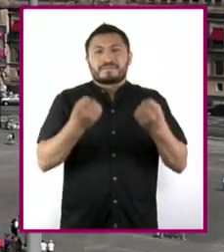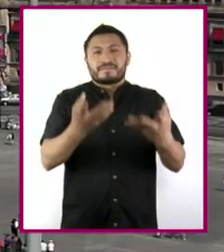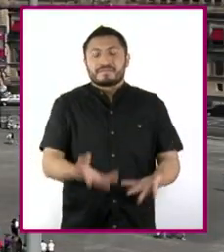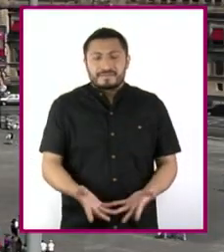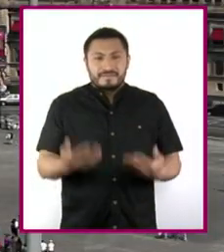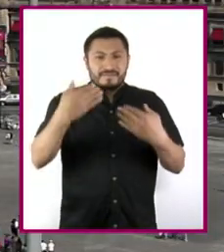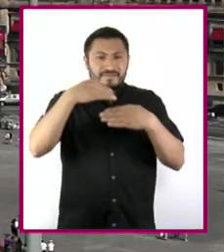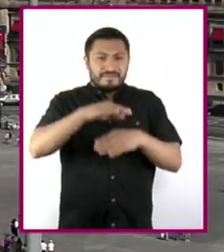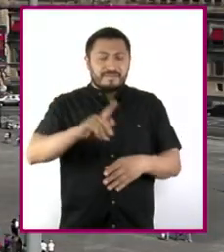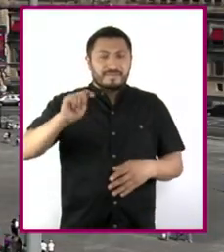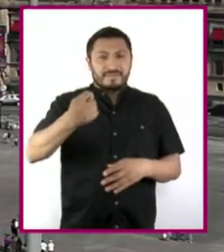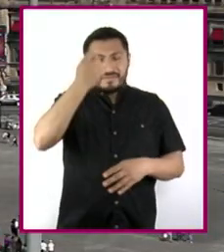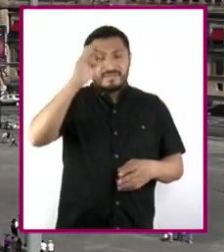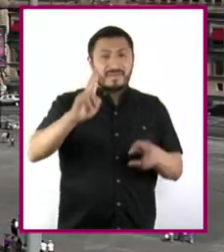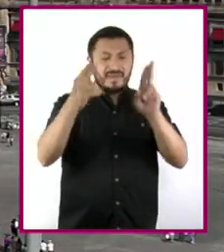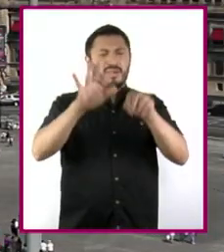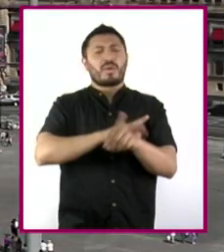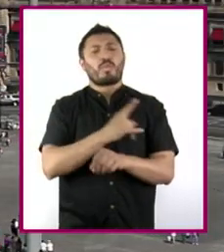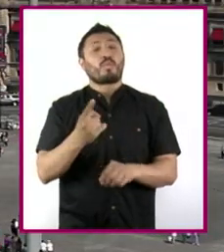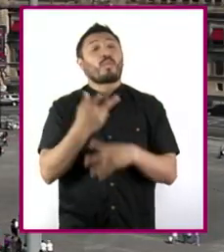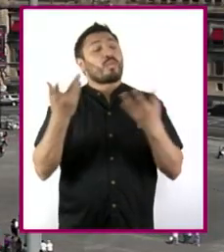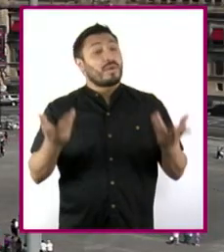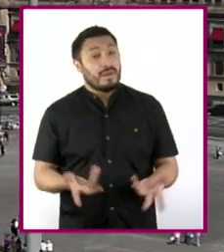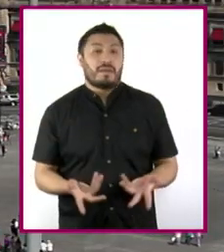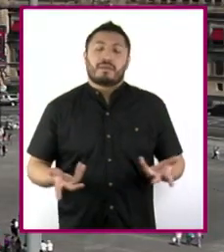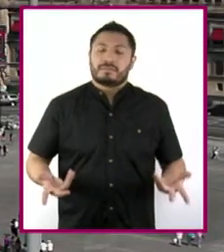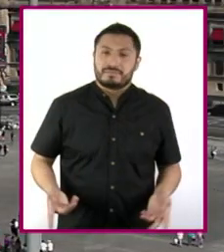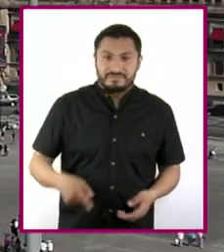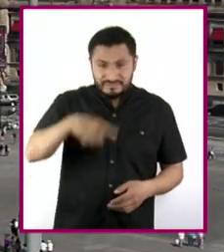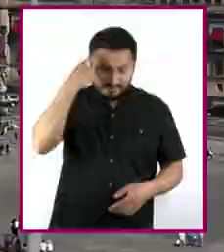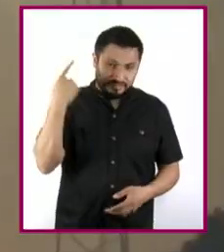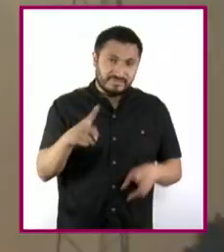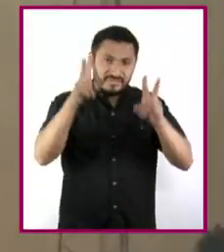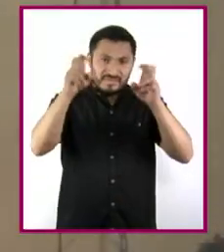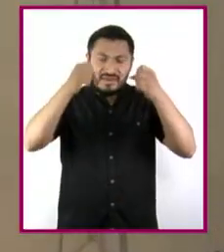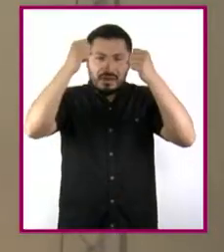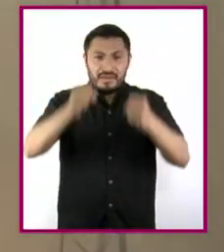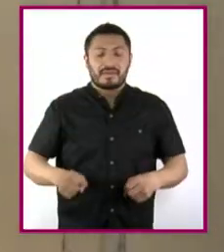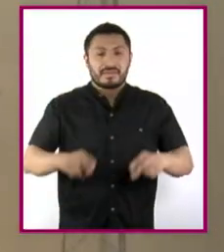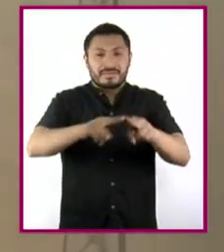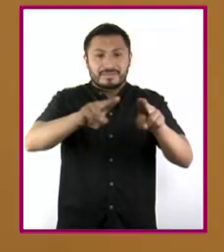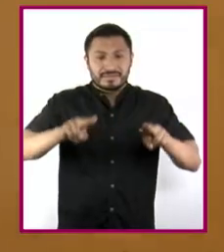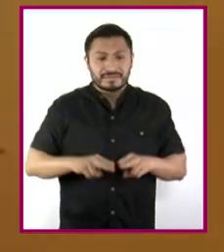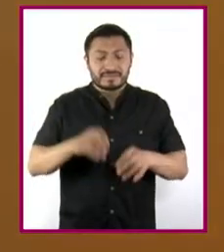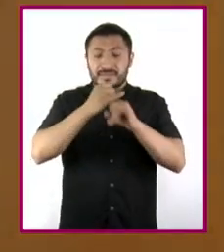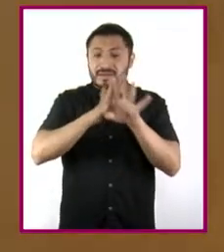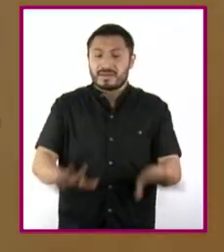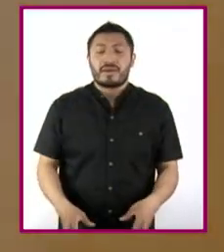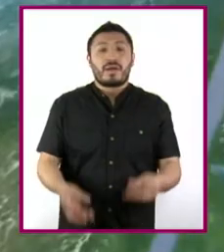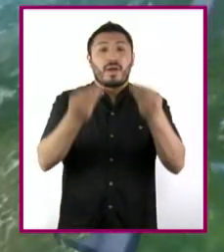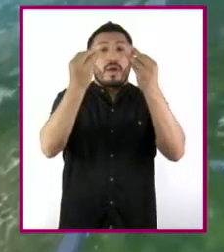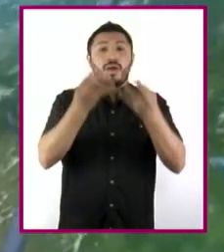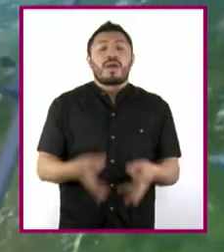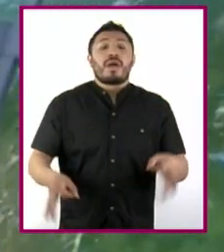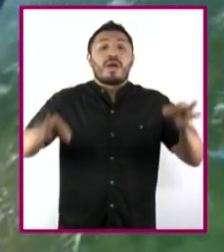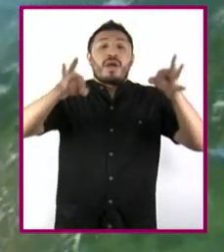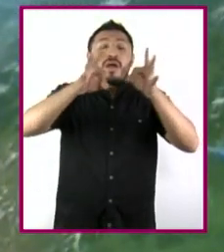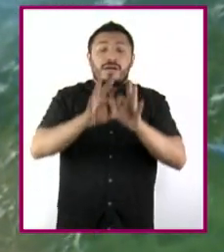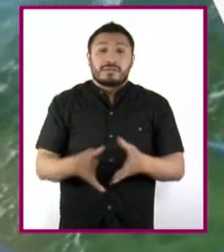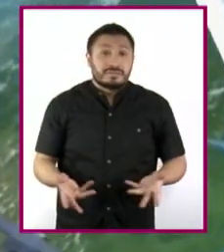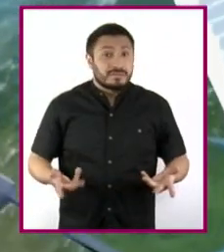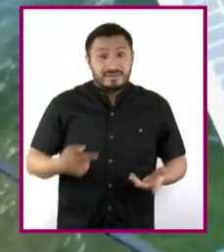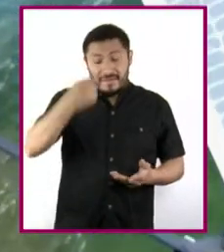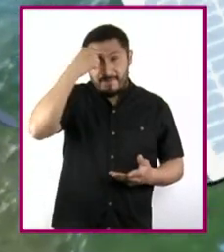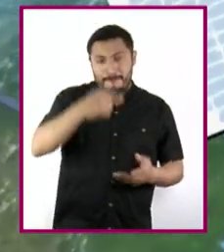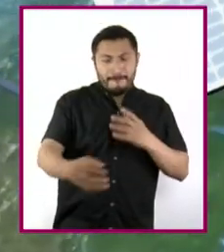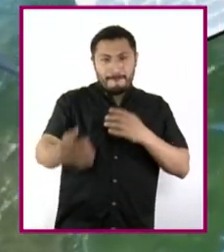en tecnología espacial? Simplemente por temas de seguridad nacional. La información es una parte muy importante y fundamental